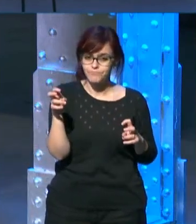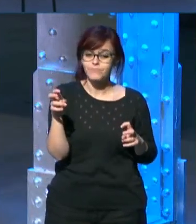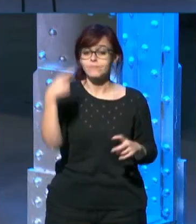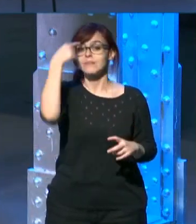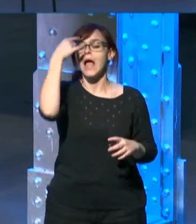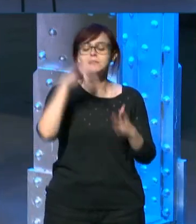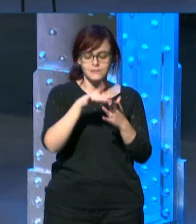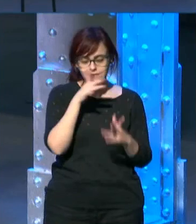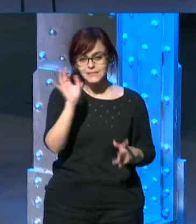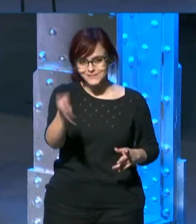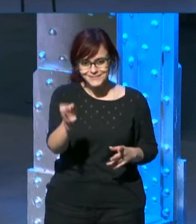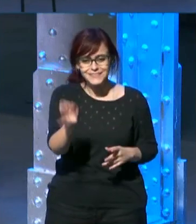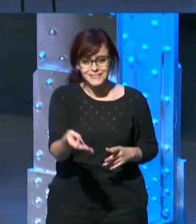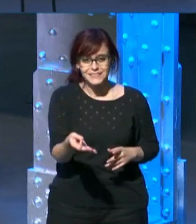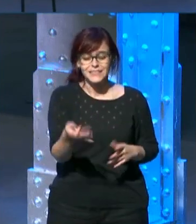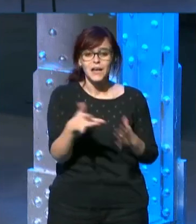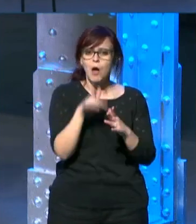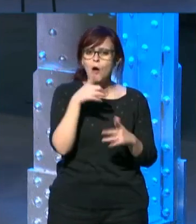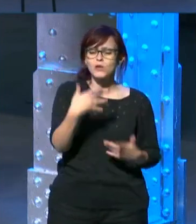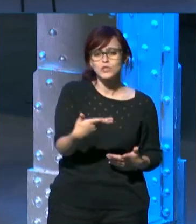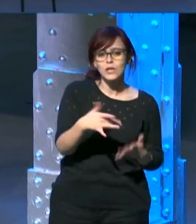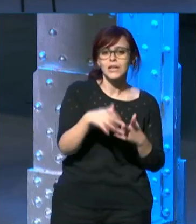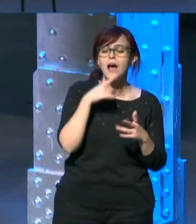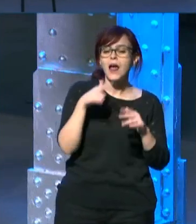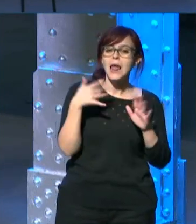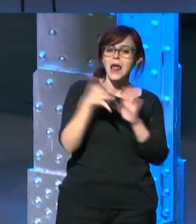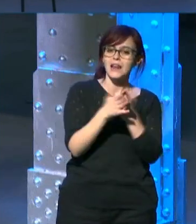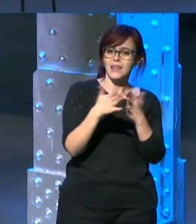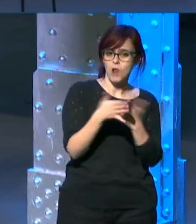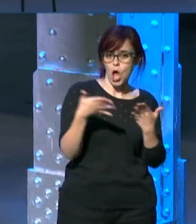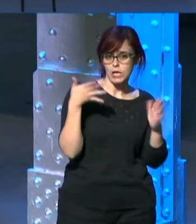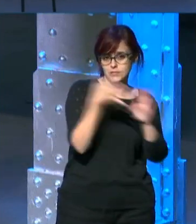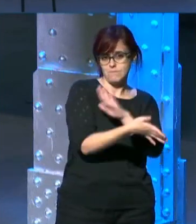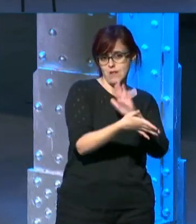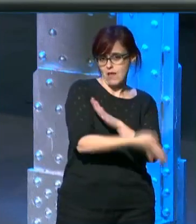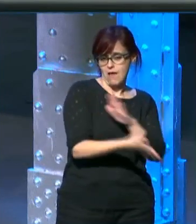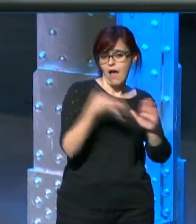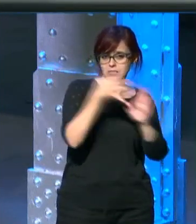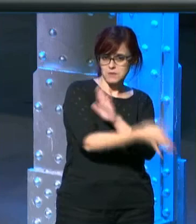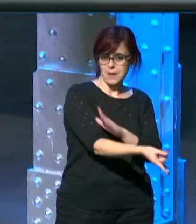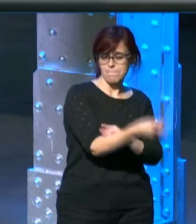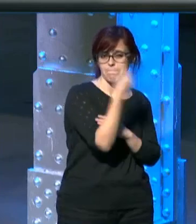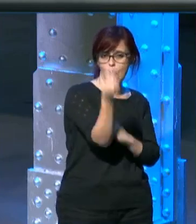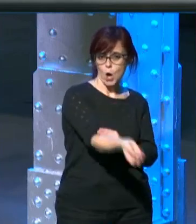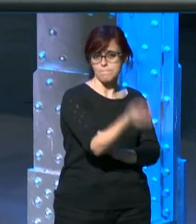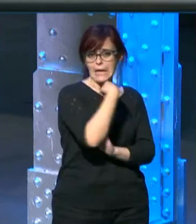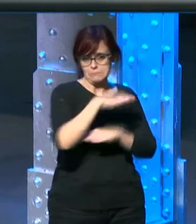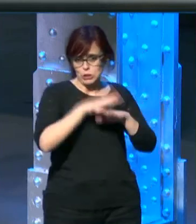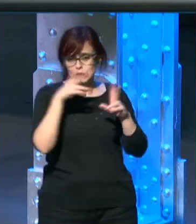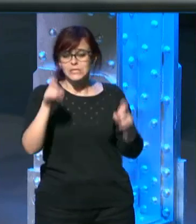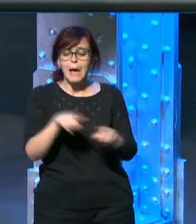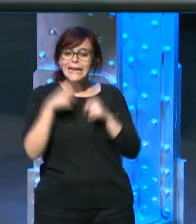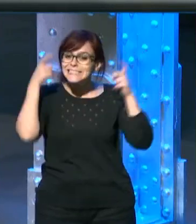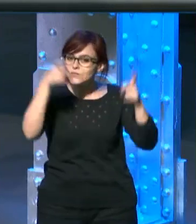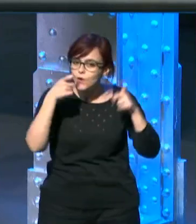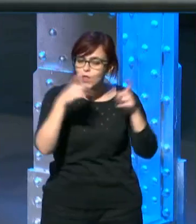el explico, mira, por eso decía que el libro se explica mucho mejor que nosotros, ¿vale? No, se ha hecho un gran esfuerzo para que